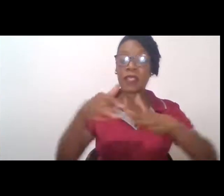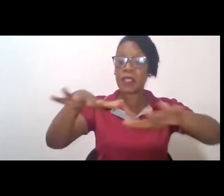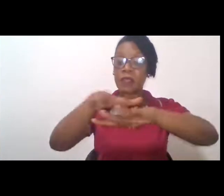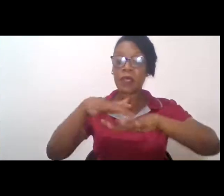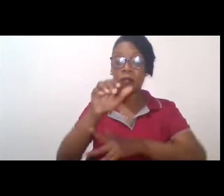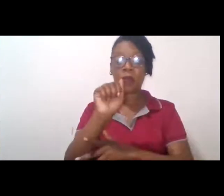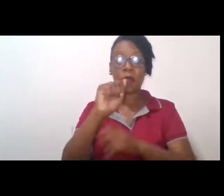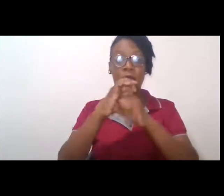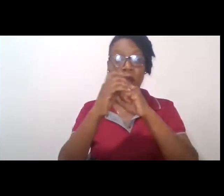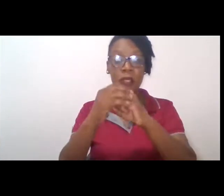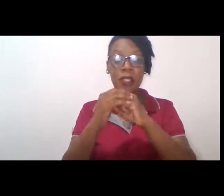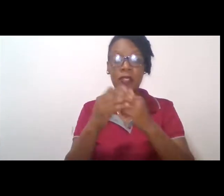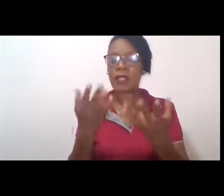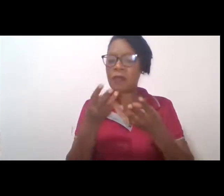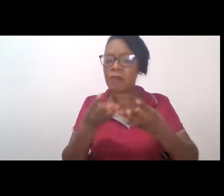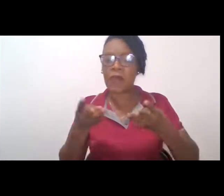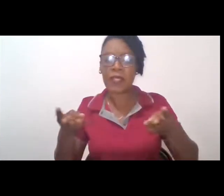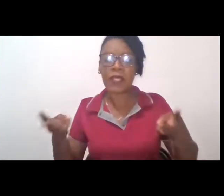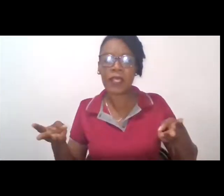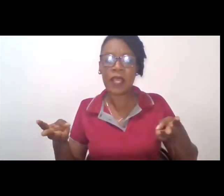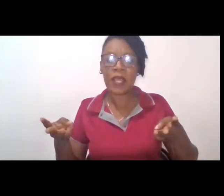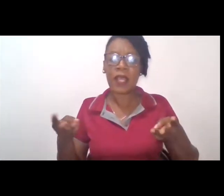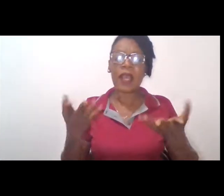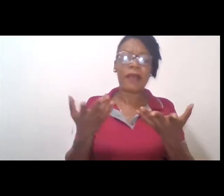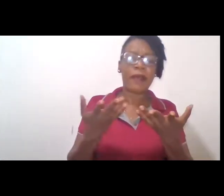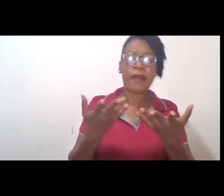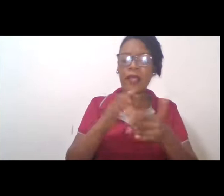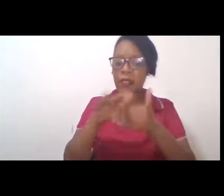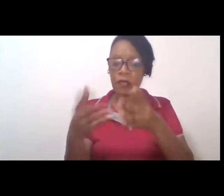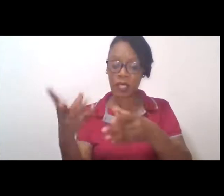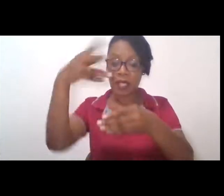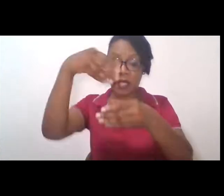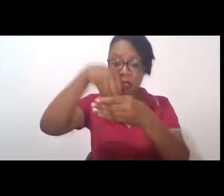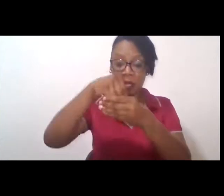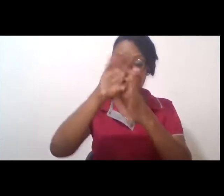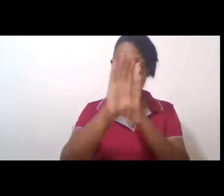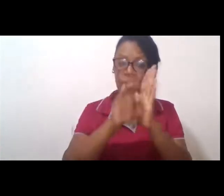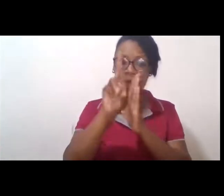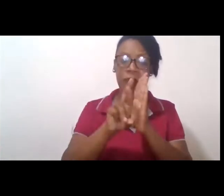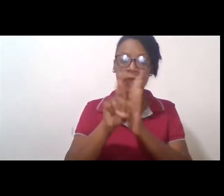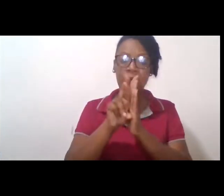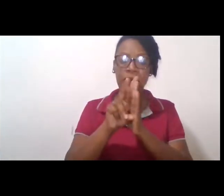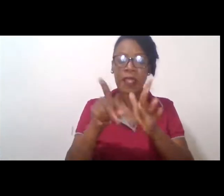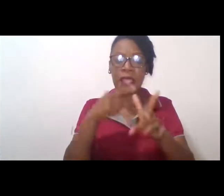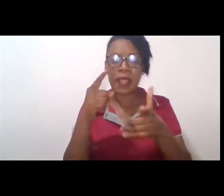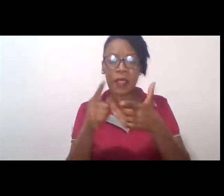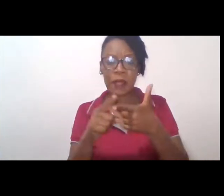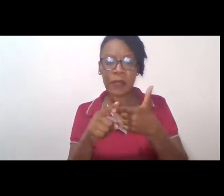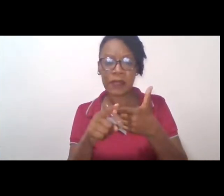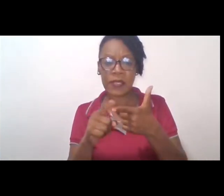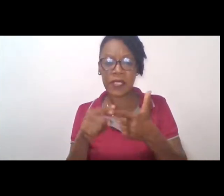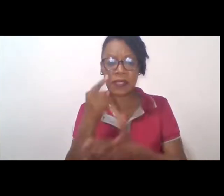el material pedagógico, desde la integración curricular. Y entonces han surgido también